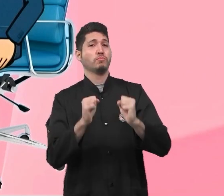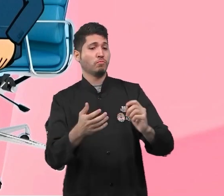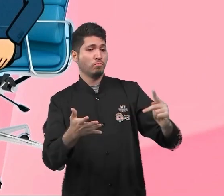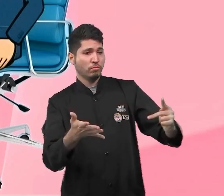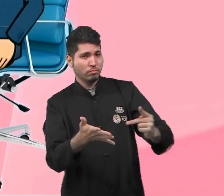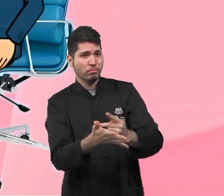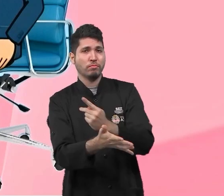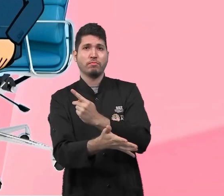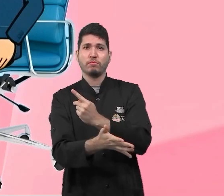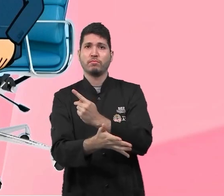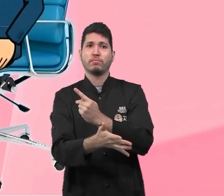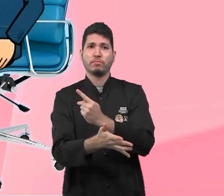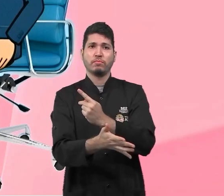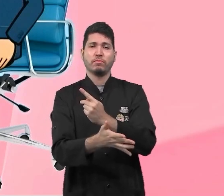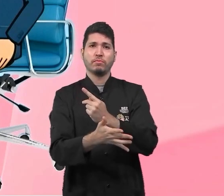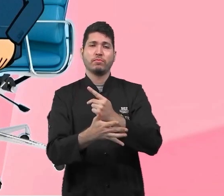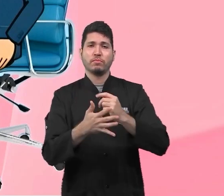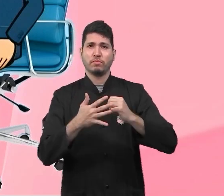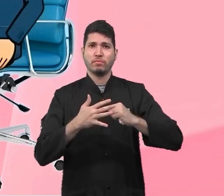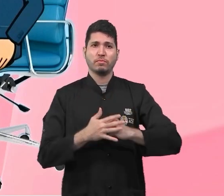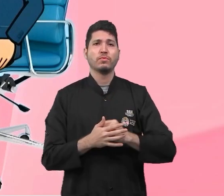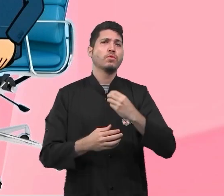varias maneras.